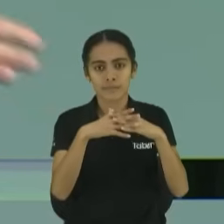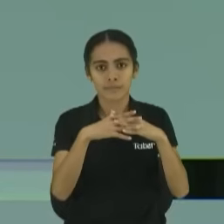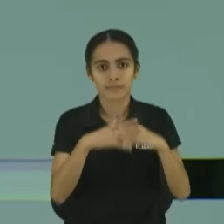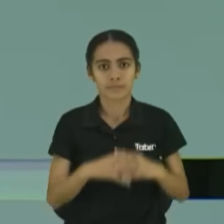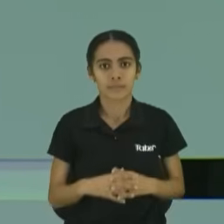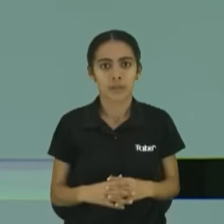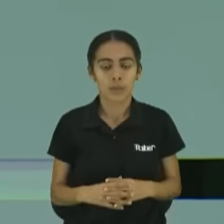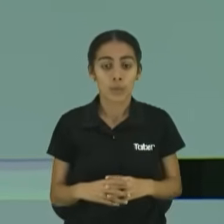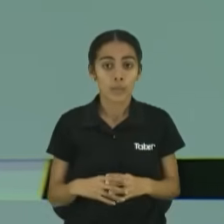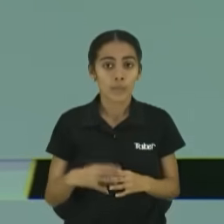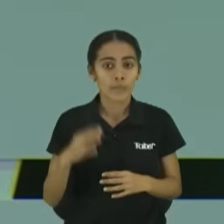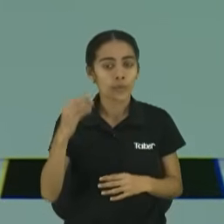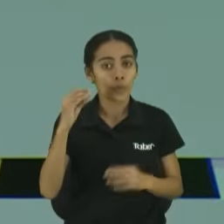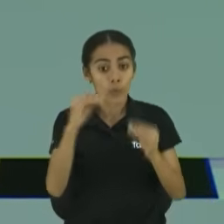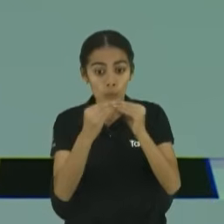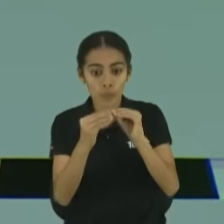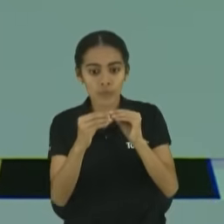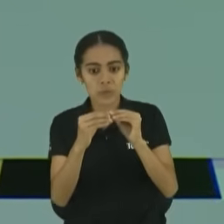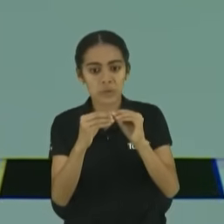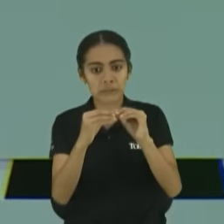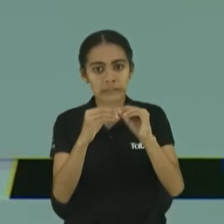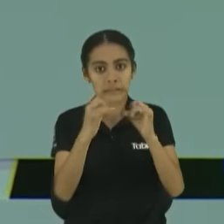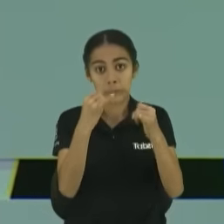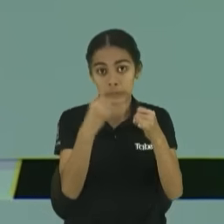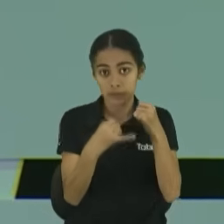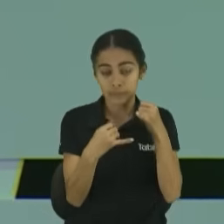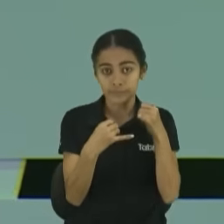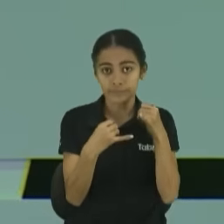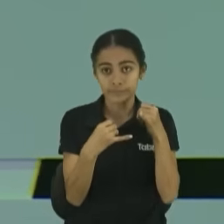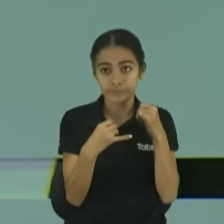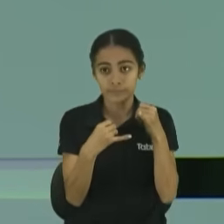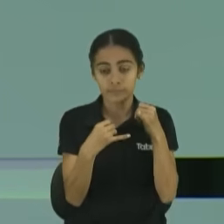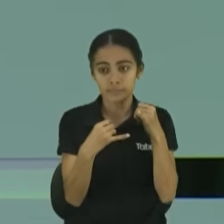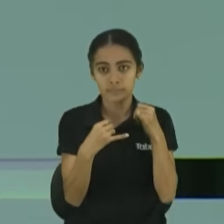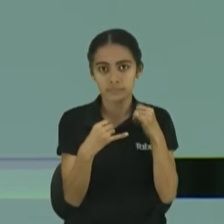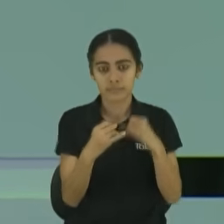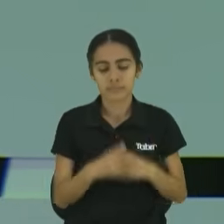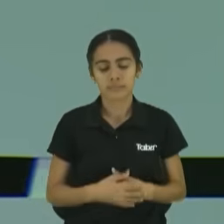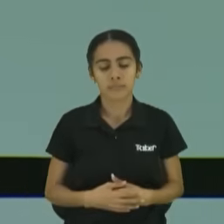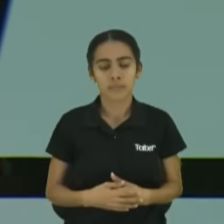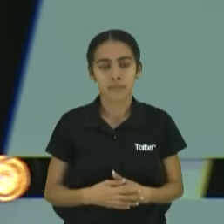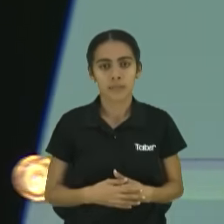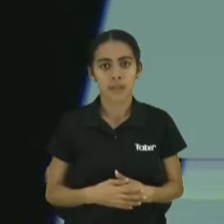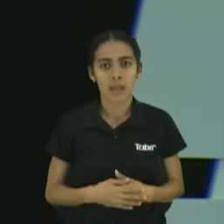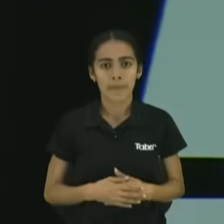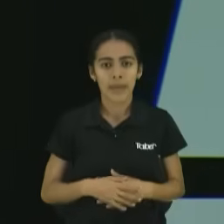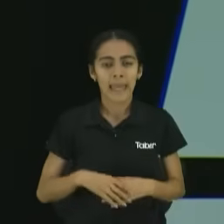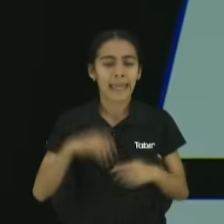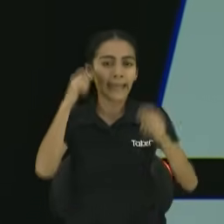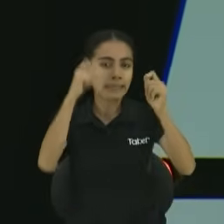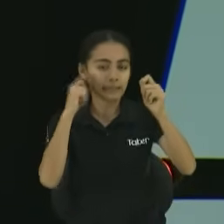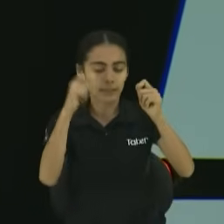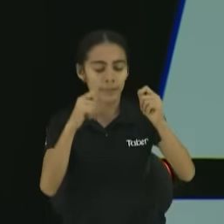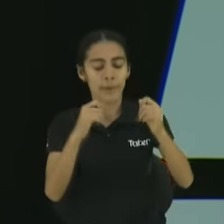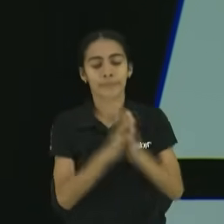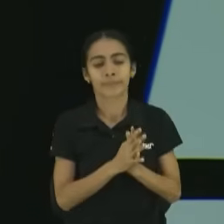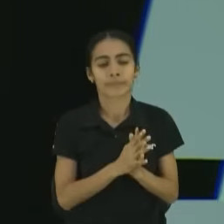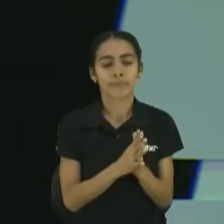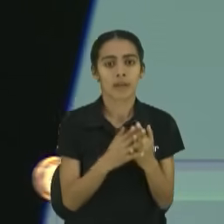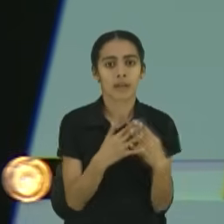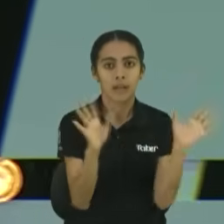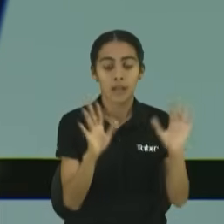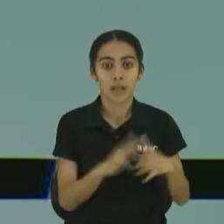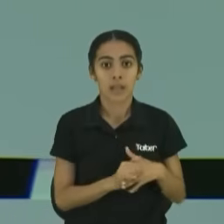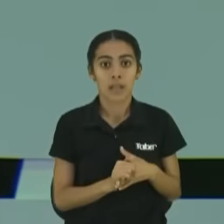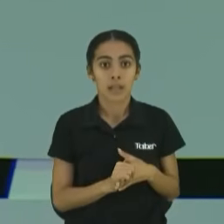los novios? ¿Sí? Cuando han roto su relación. Lo voy a pintar como lo pinta Hollywood. La señorita aparece en casa con una